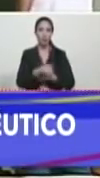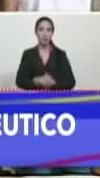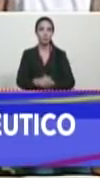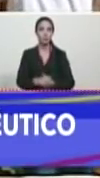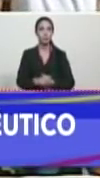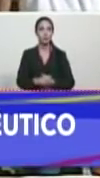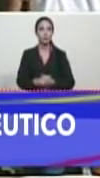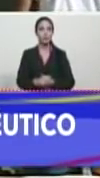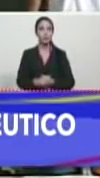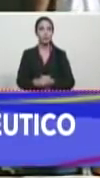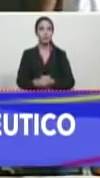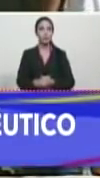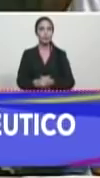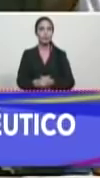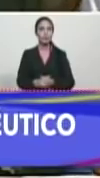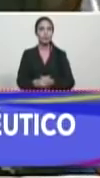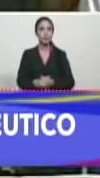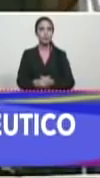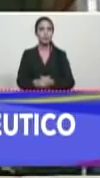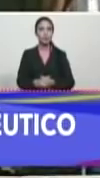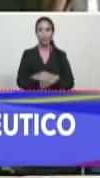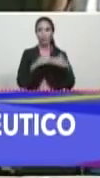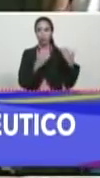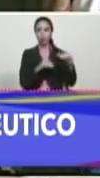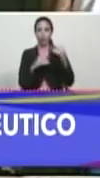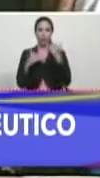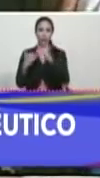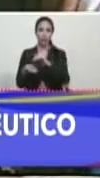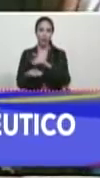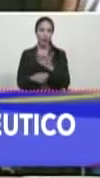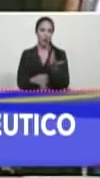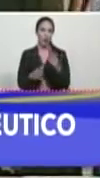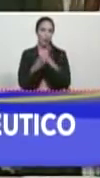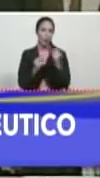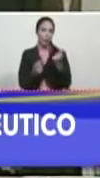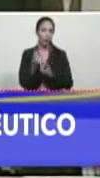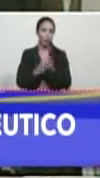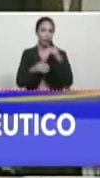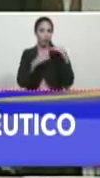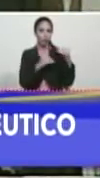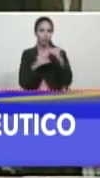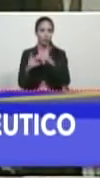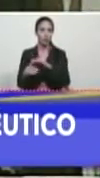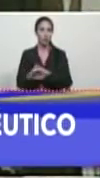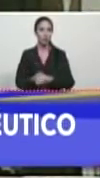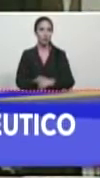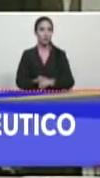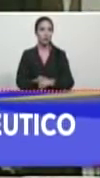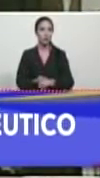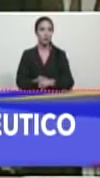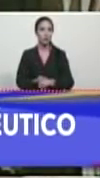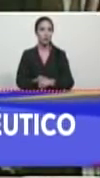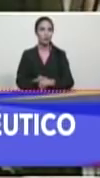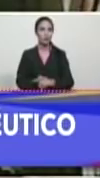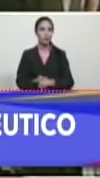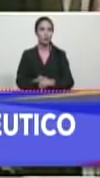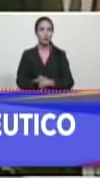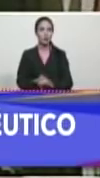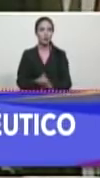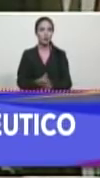directo a estos dos niveles, de acceso a la divisa, al euro, al yuan, etcétera,